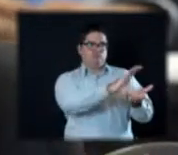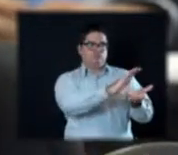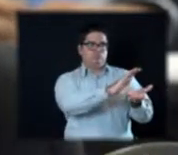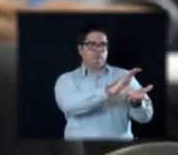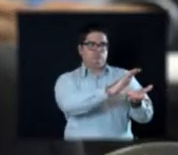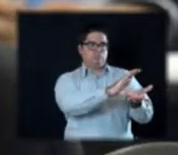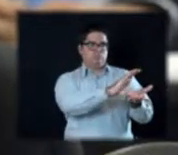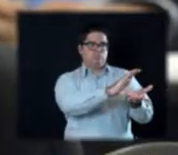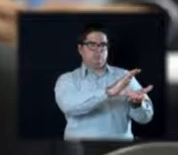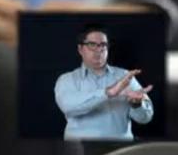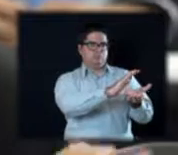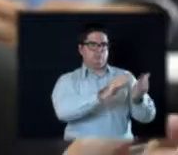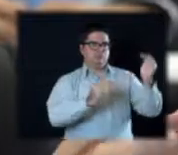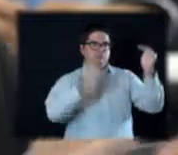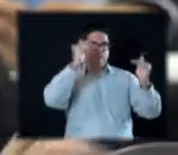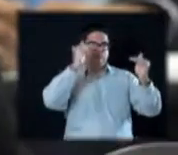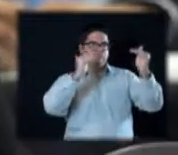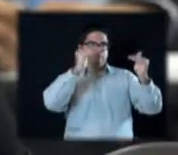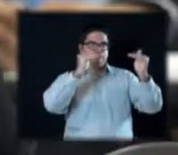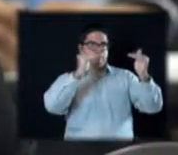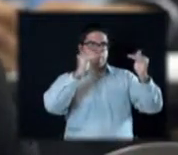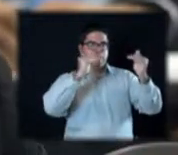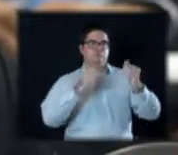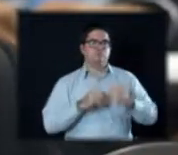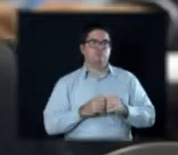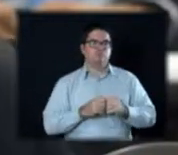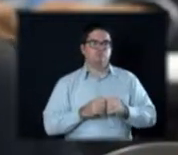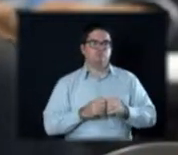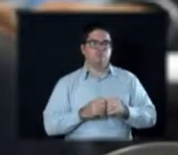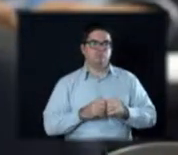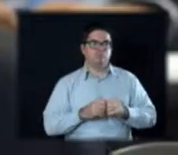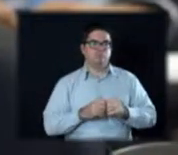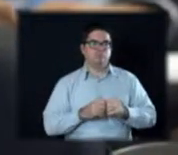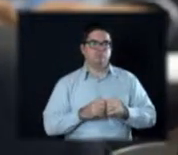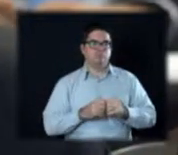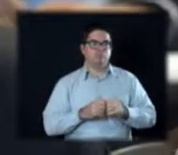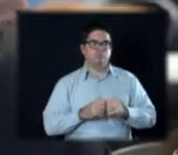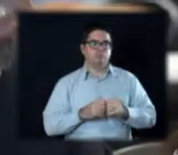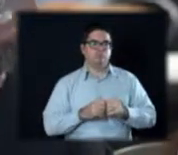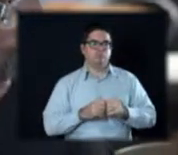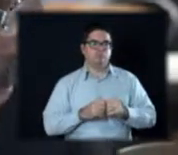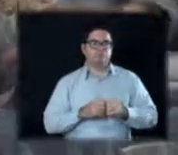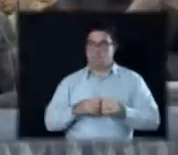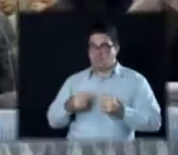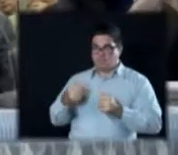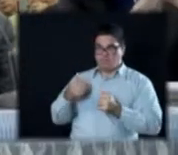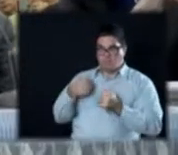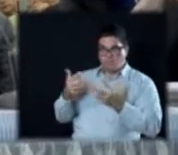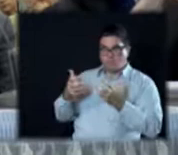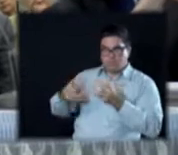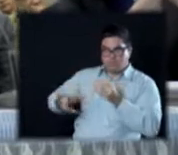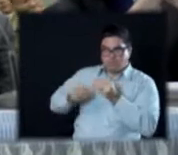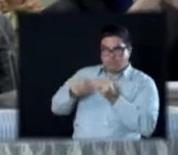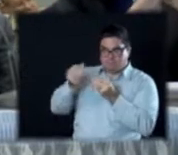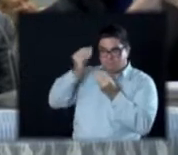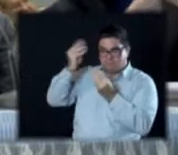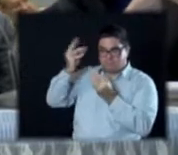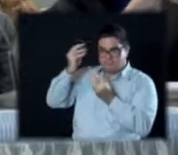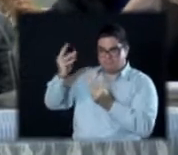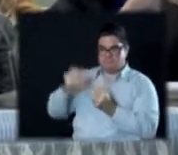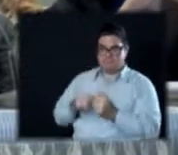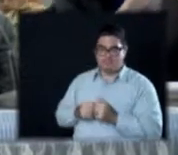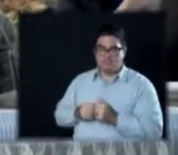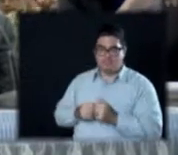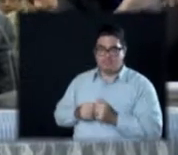presupuesto balanceado, no de lograr un presupuesto balanceado. Me gustaría mencionar algo que Carlos ha